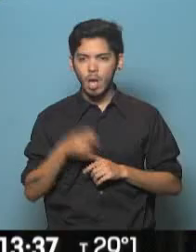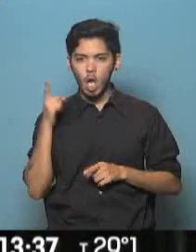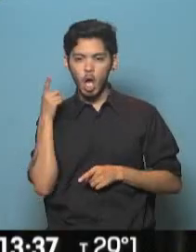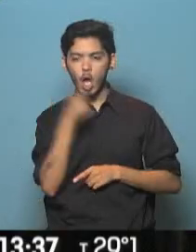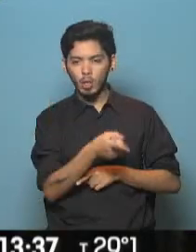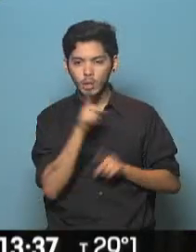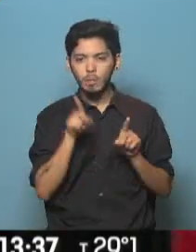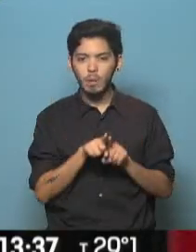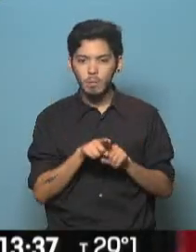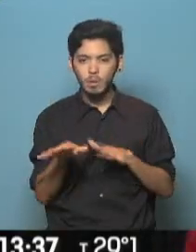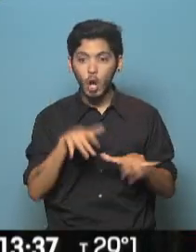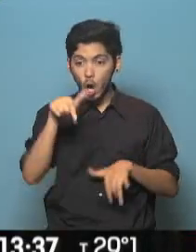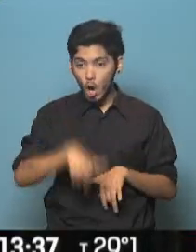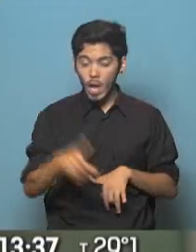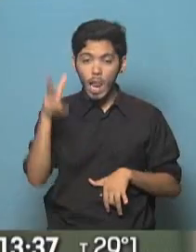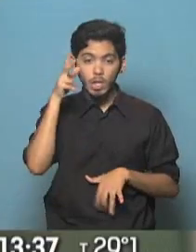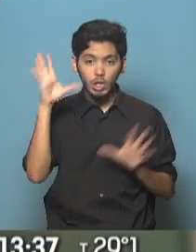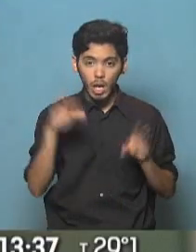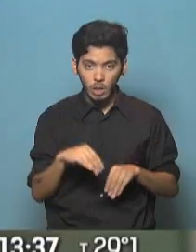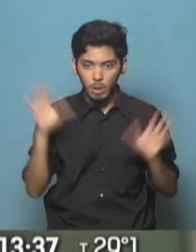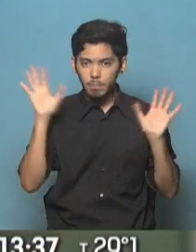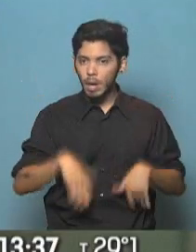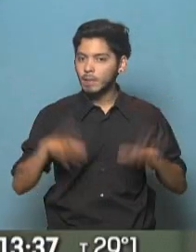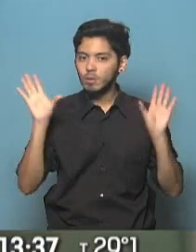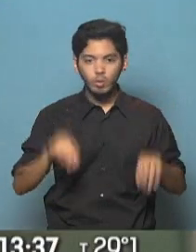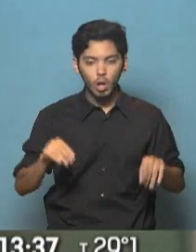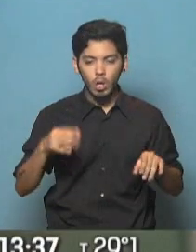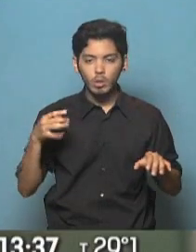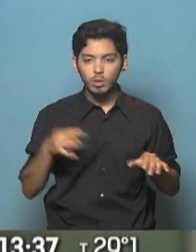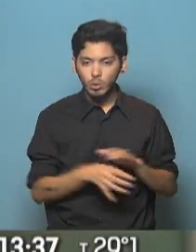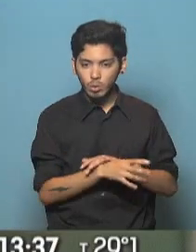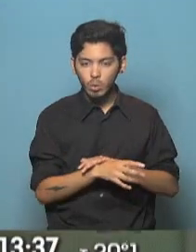hoy a las 20 paran todas las líneas de subterráneos y el premetro.